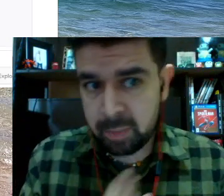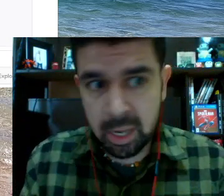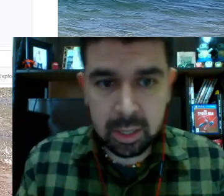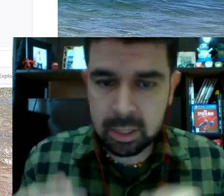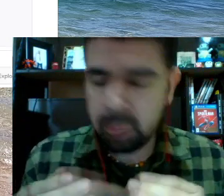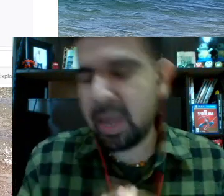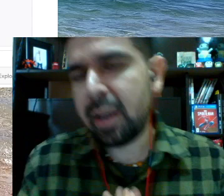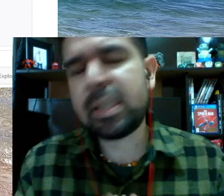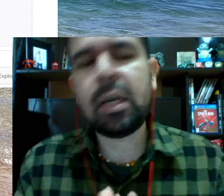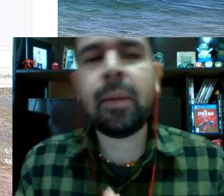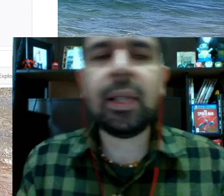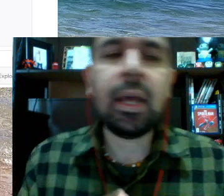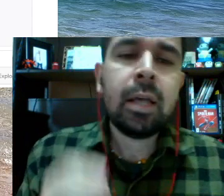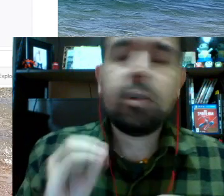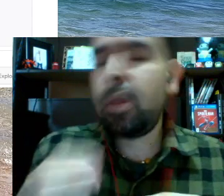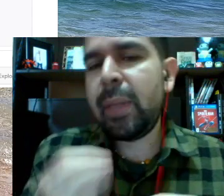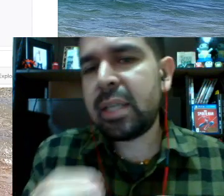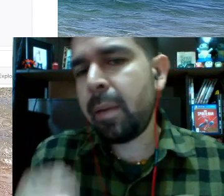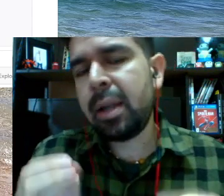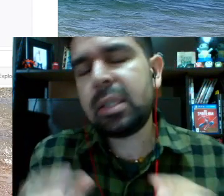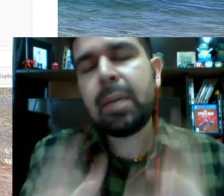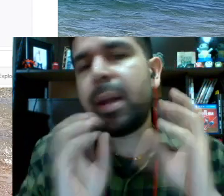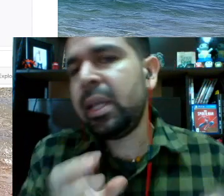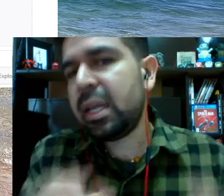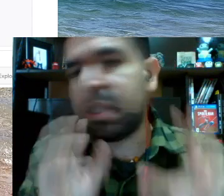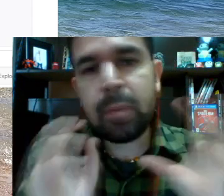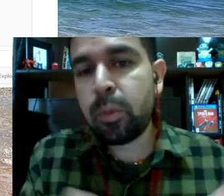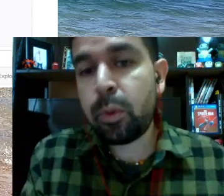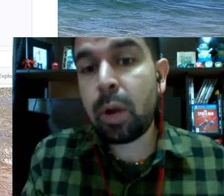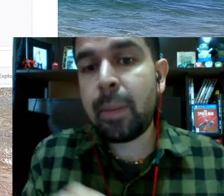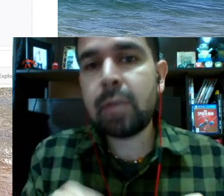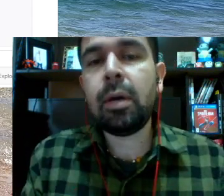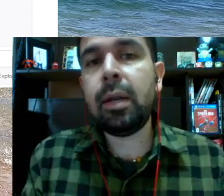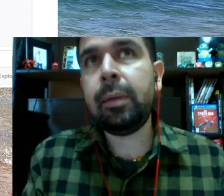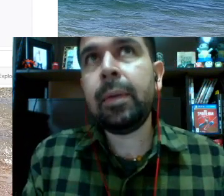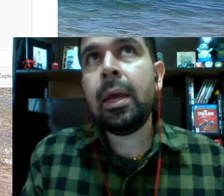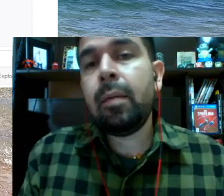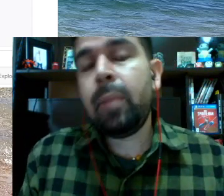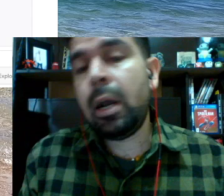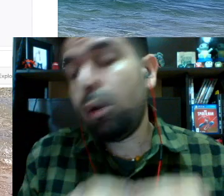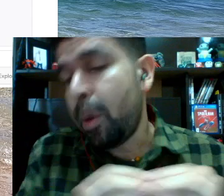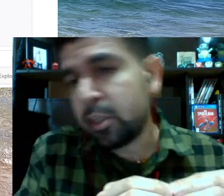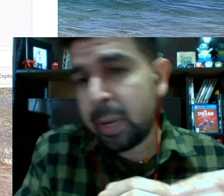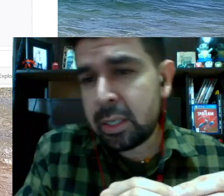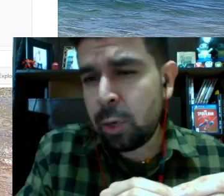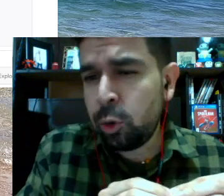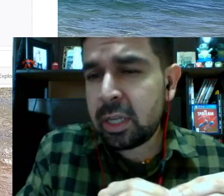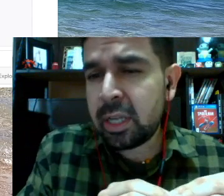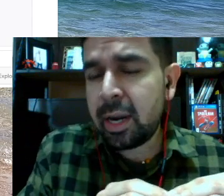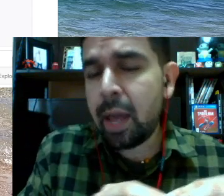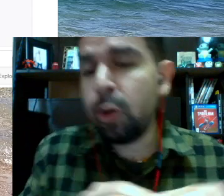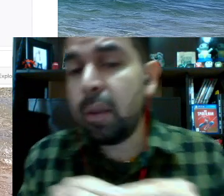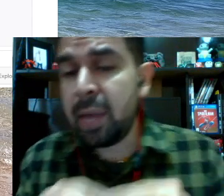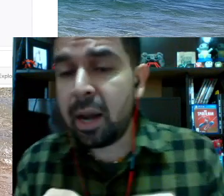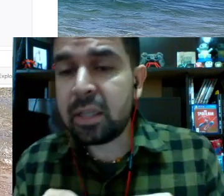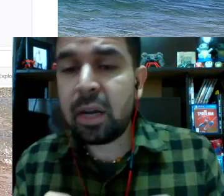y viernes el viernes básicamente solamente se va a repetir este mismo programa solo que el jueves es para segundo y tercer